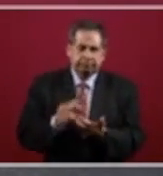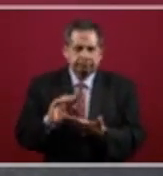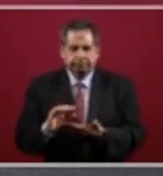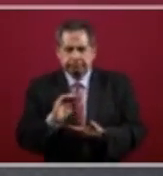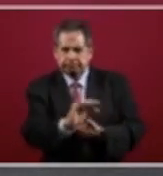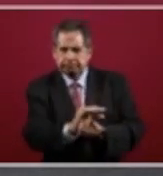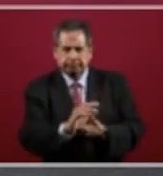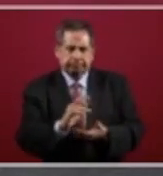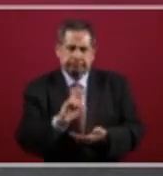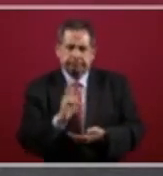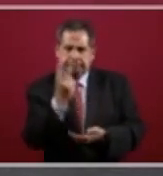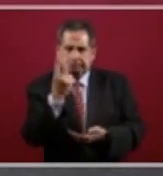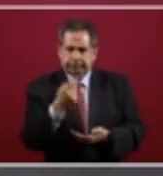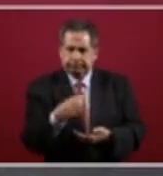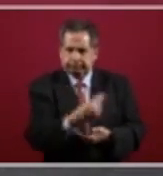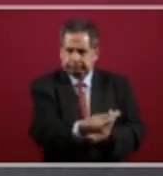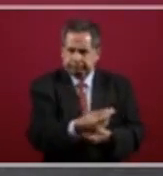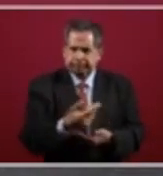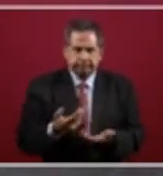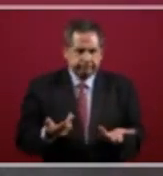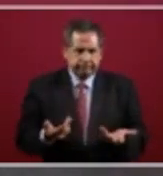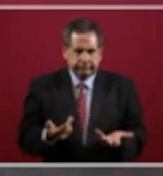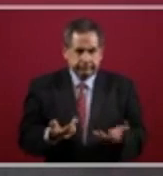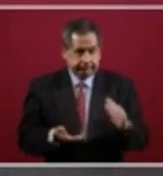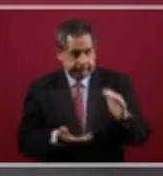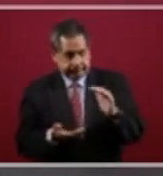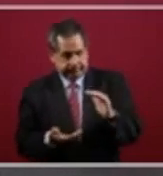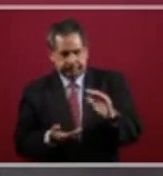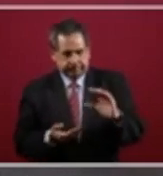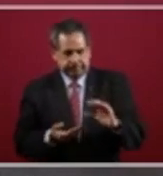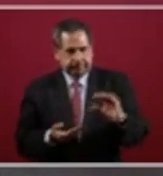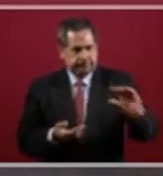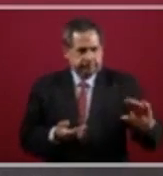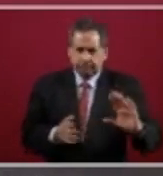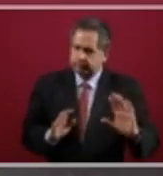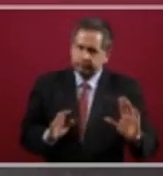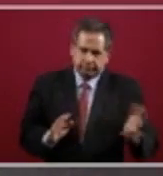de esas prerrogativas.